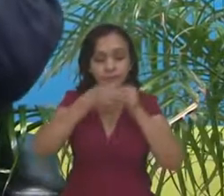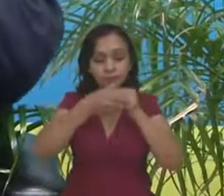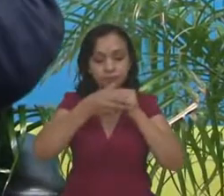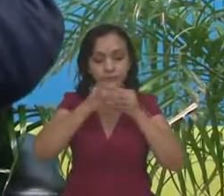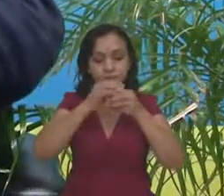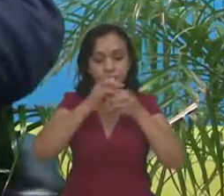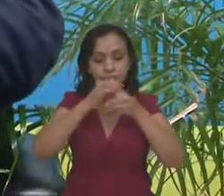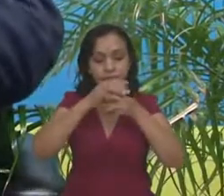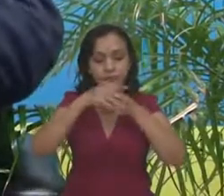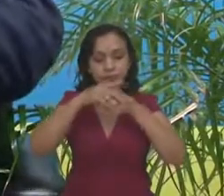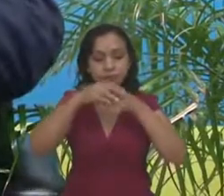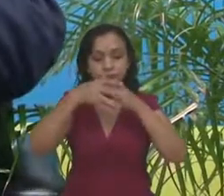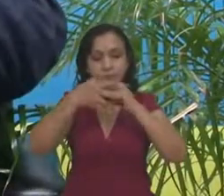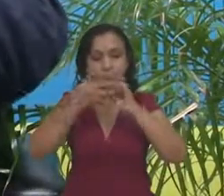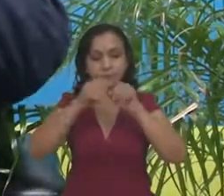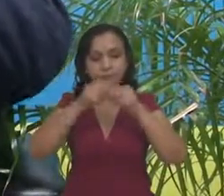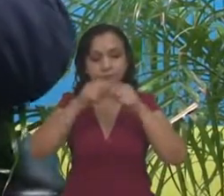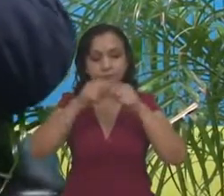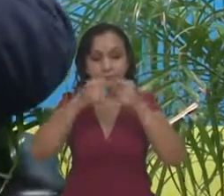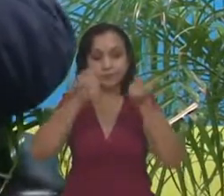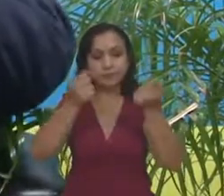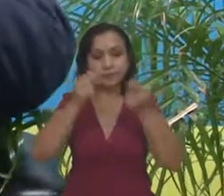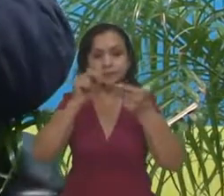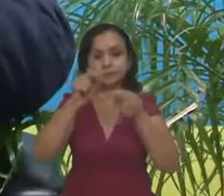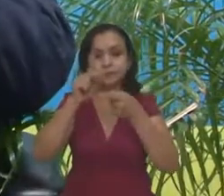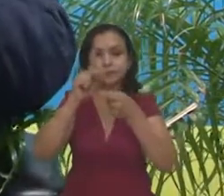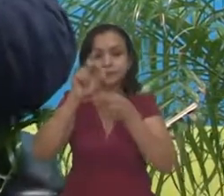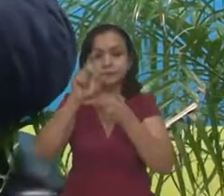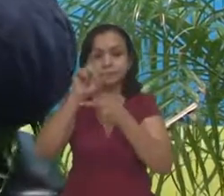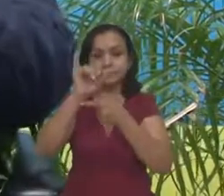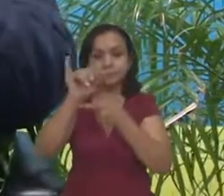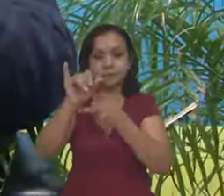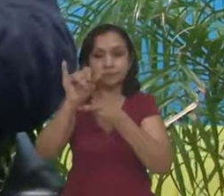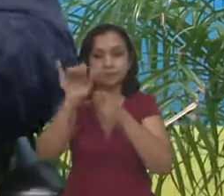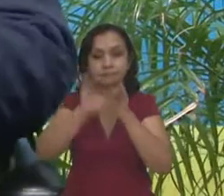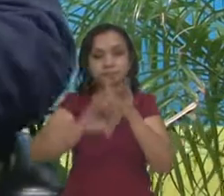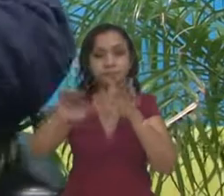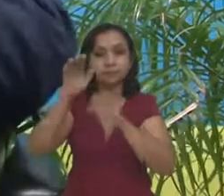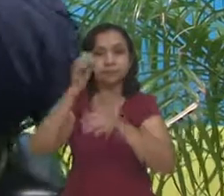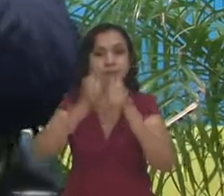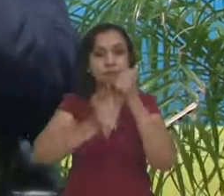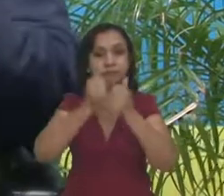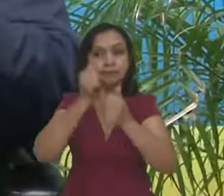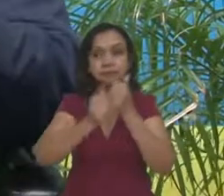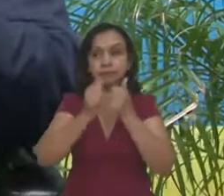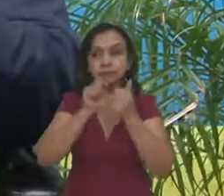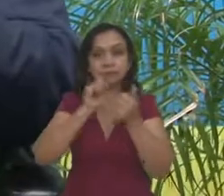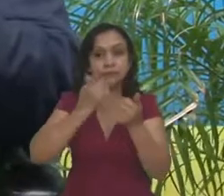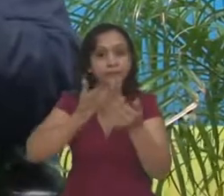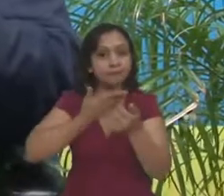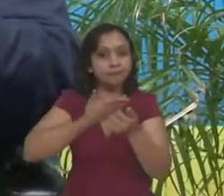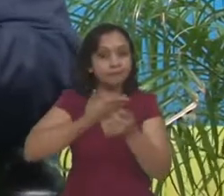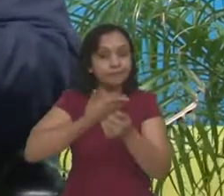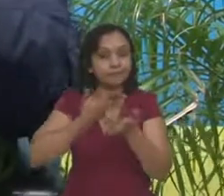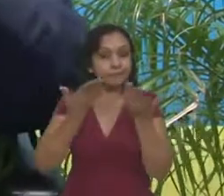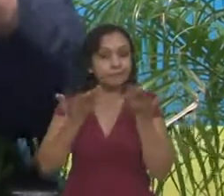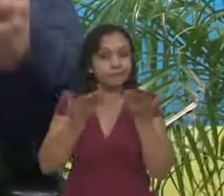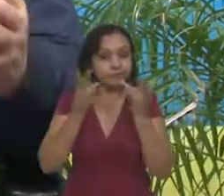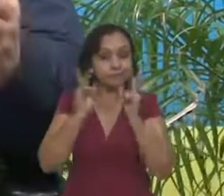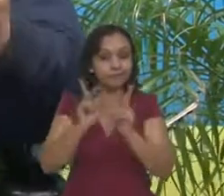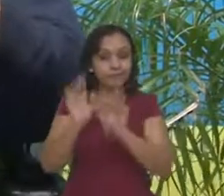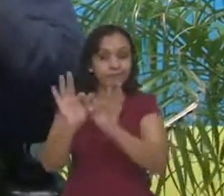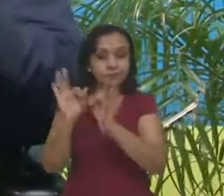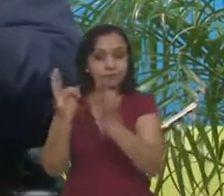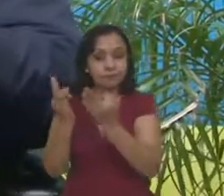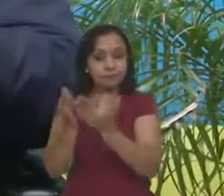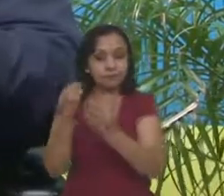Lo destruye totalmente. Ya, estas polineuropatías son de las más catastróficas. A uno no le gustaría, ¿verdad?, que un familiar